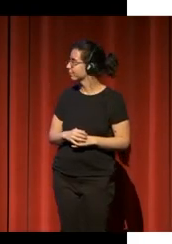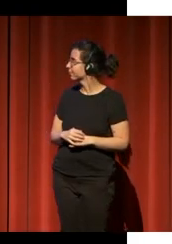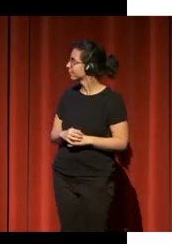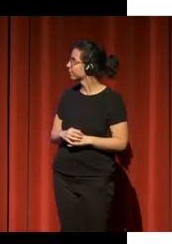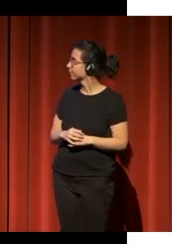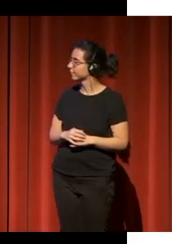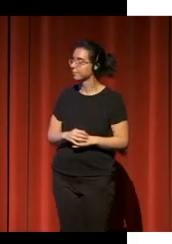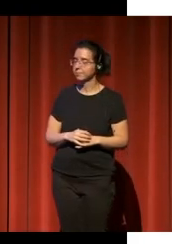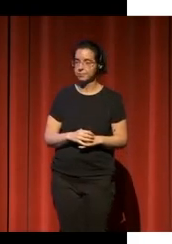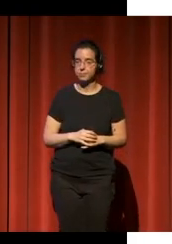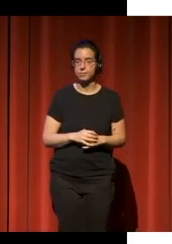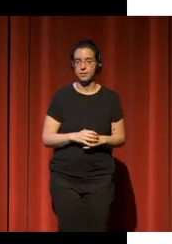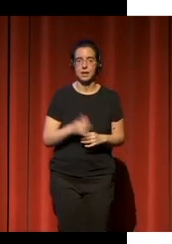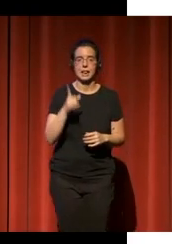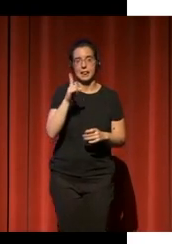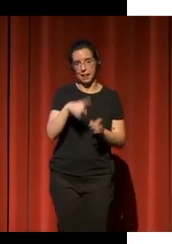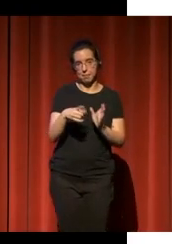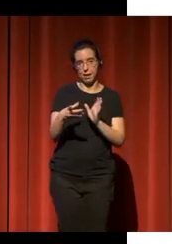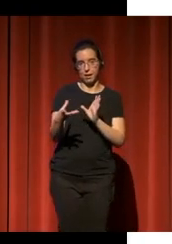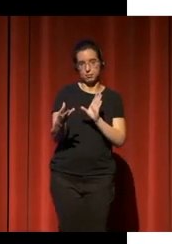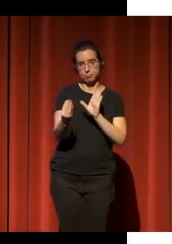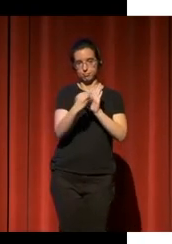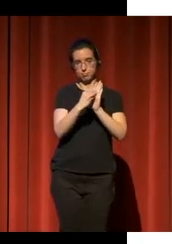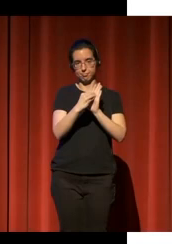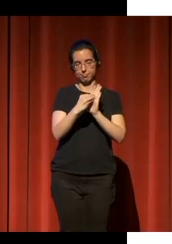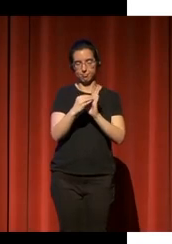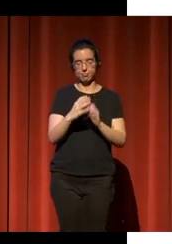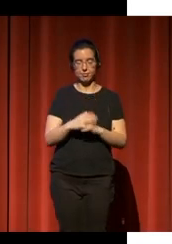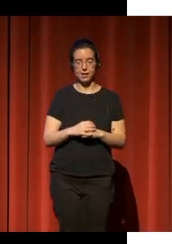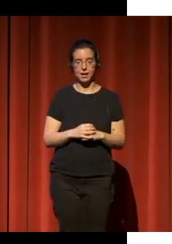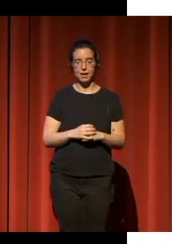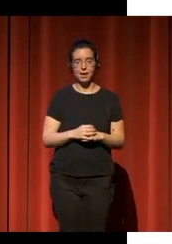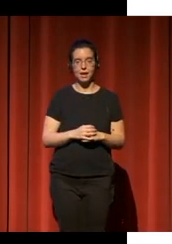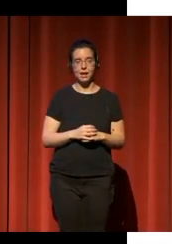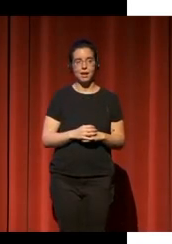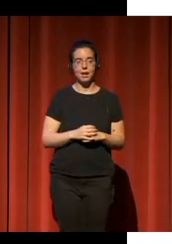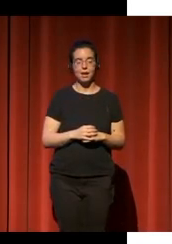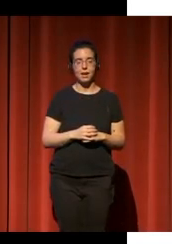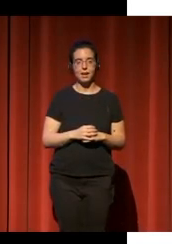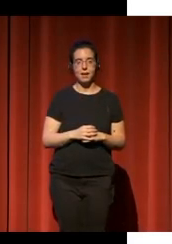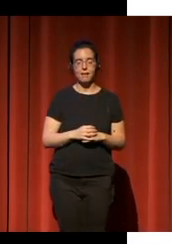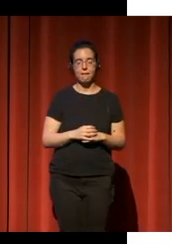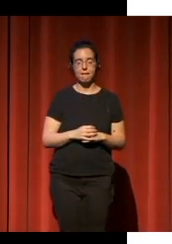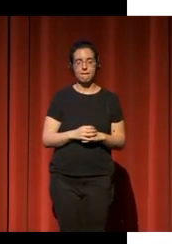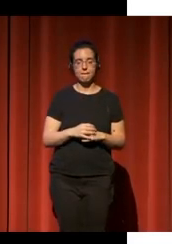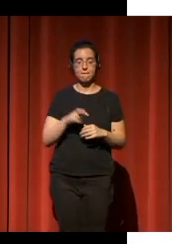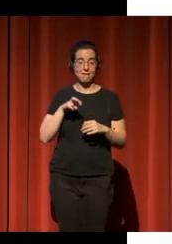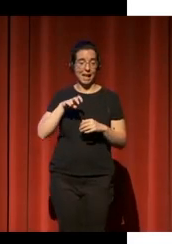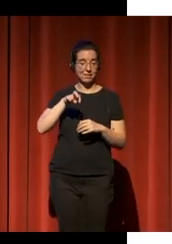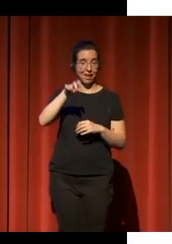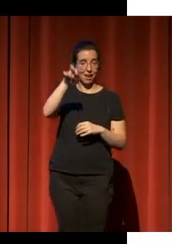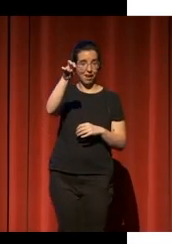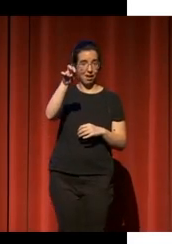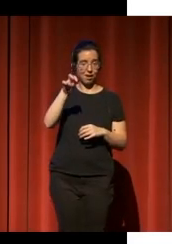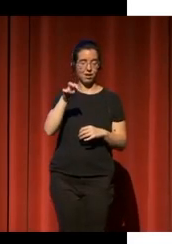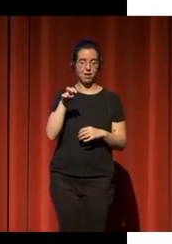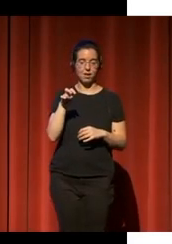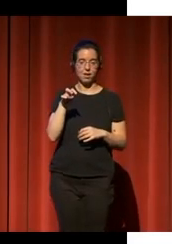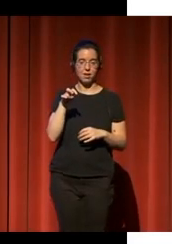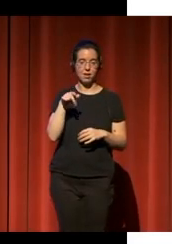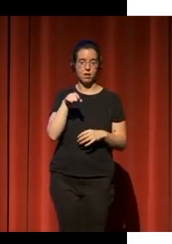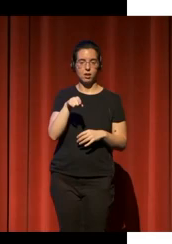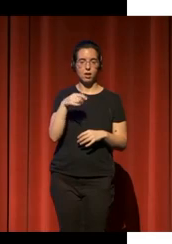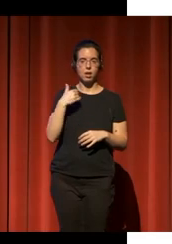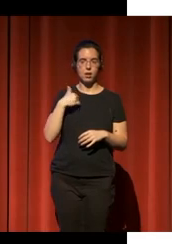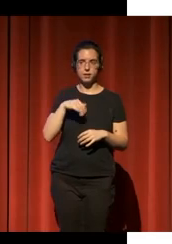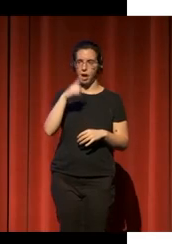decidido incluir también para no para no variar e es una escalera que eh viene